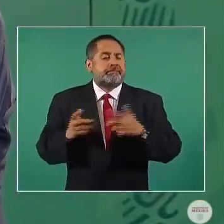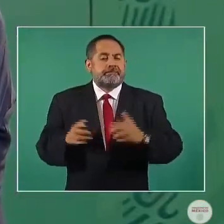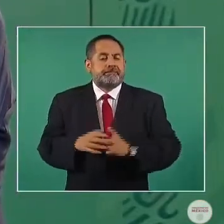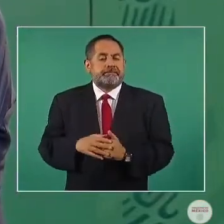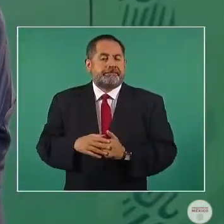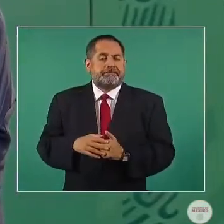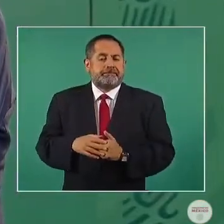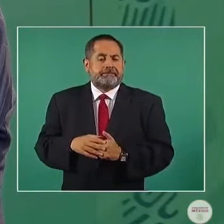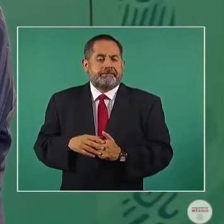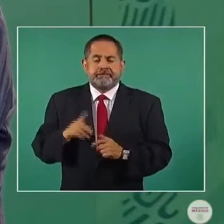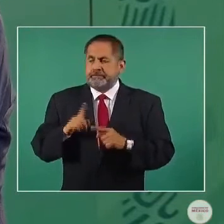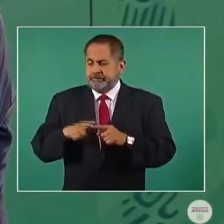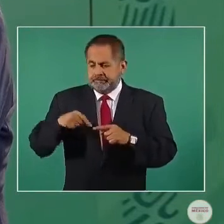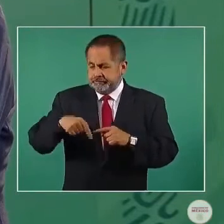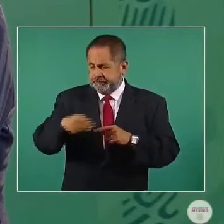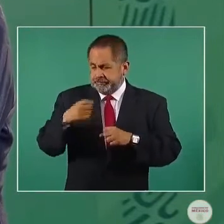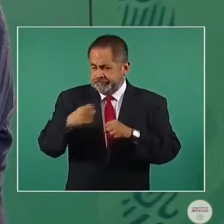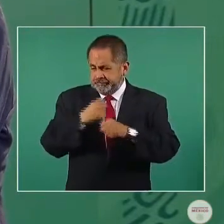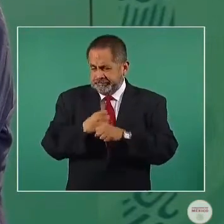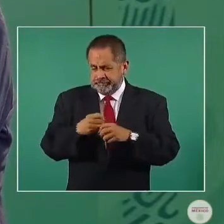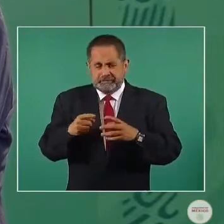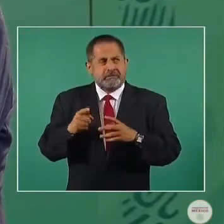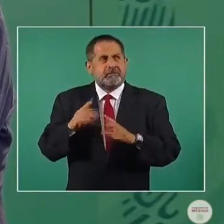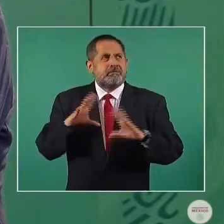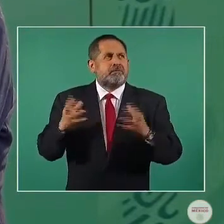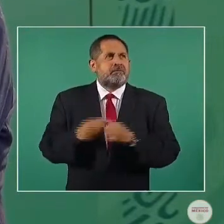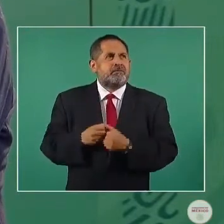a terminar con